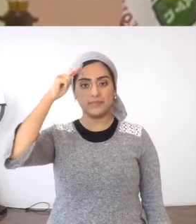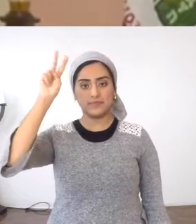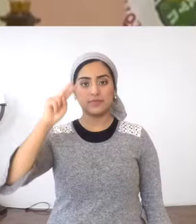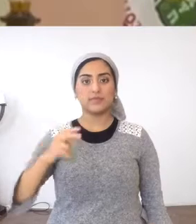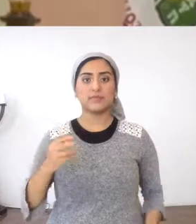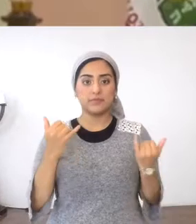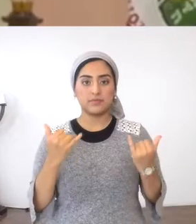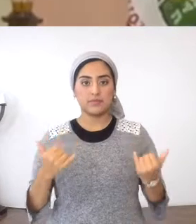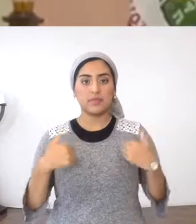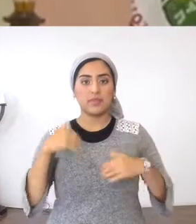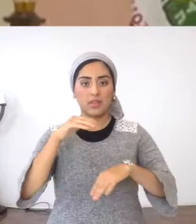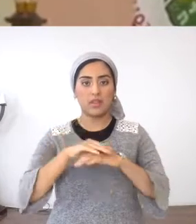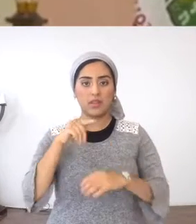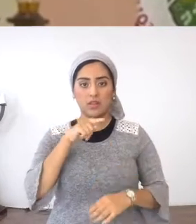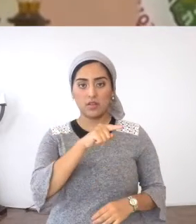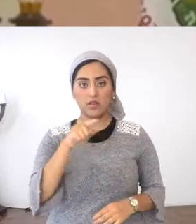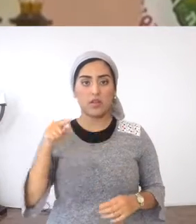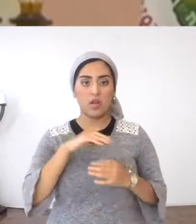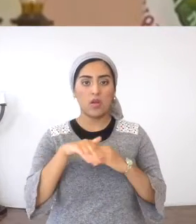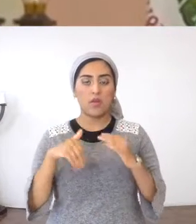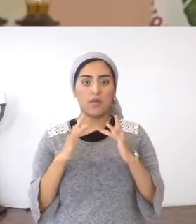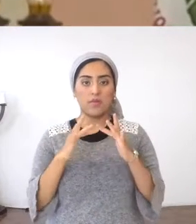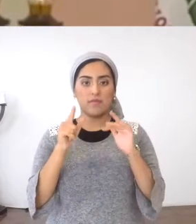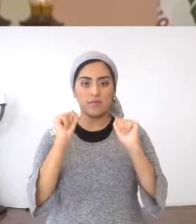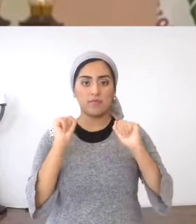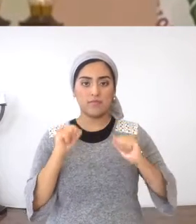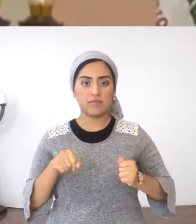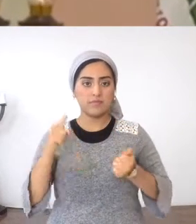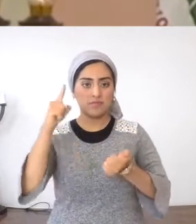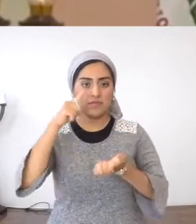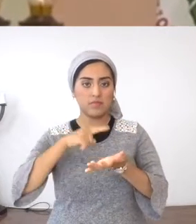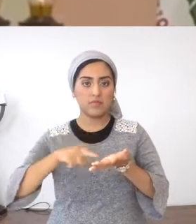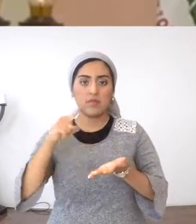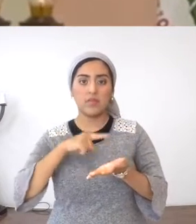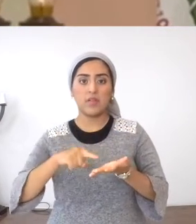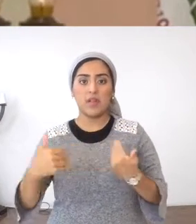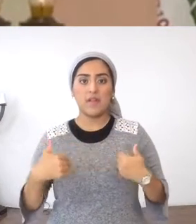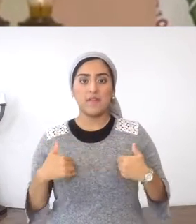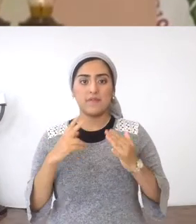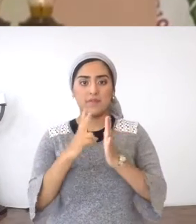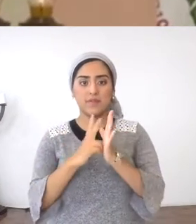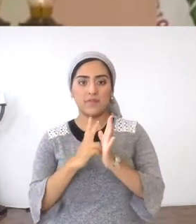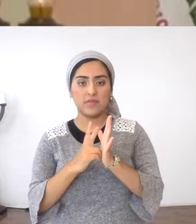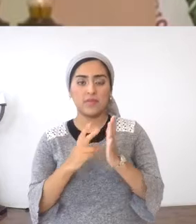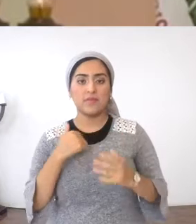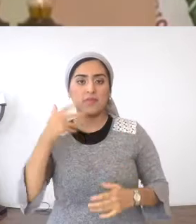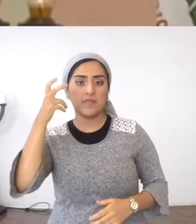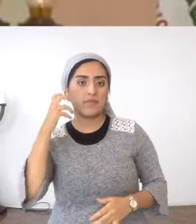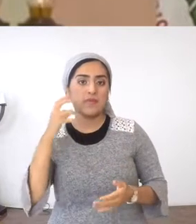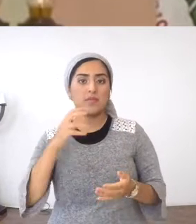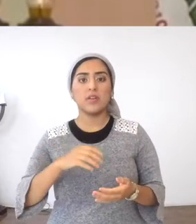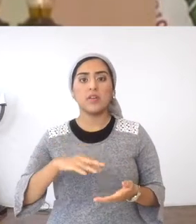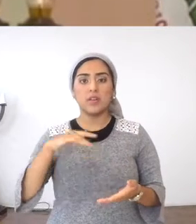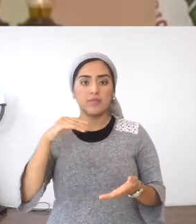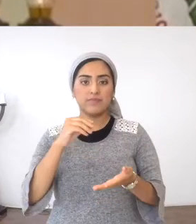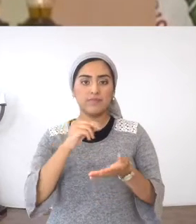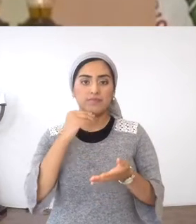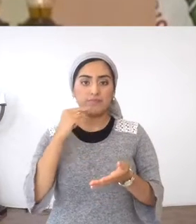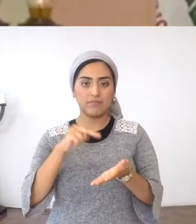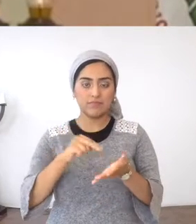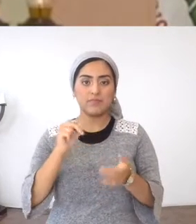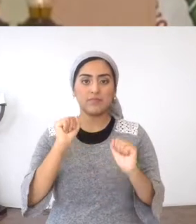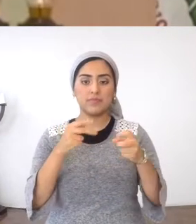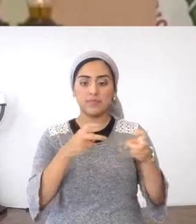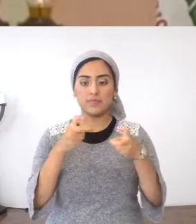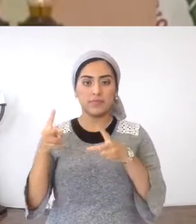En este momento están apareciendo en su pantalla los sitios en internet que puede usted consultar Hay videos, audios, apuntes que puede usted bajar, copiar y